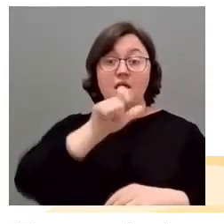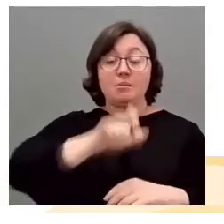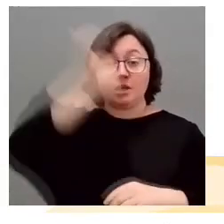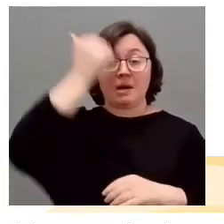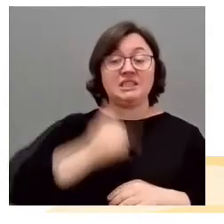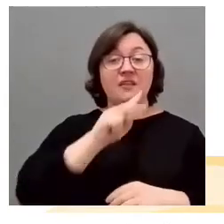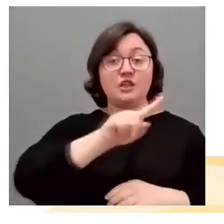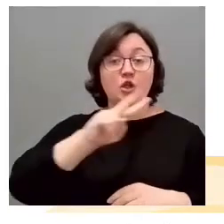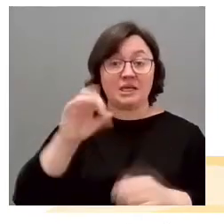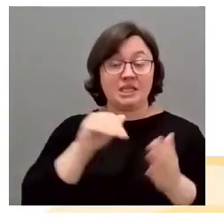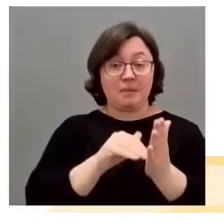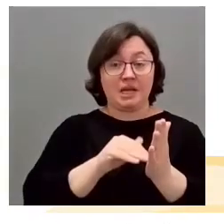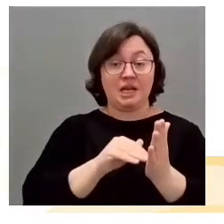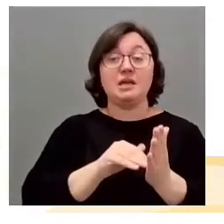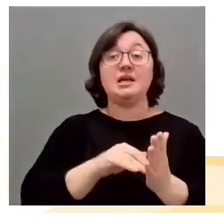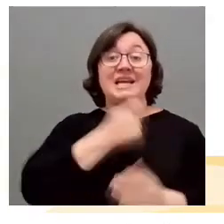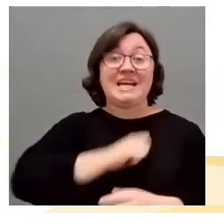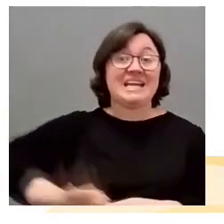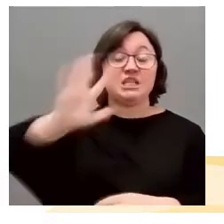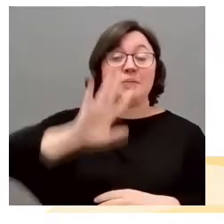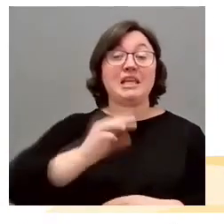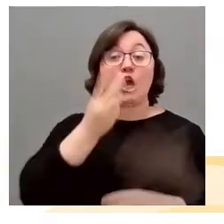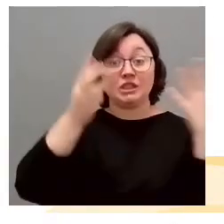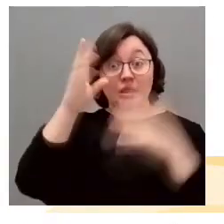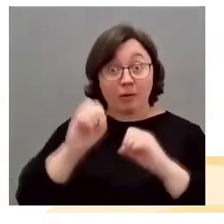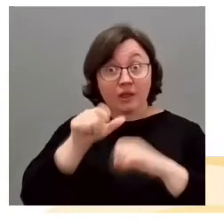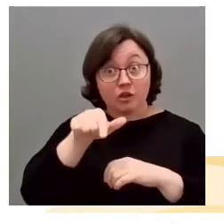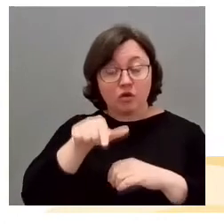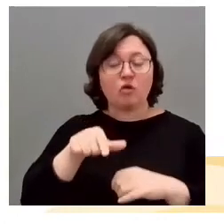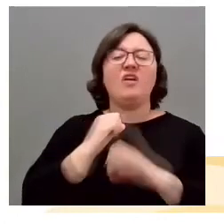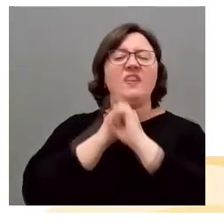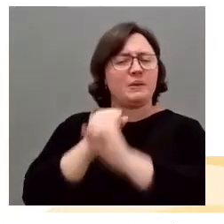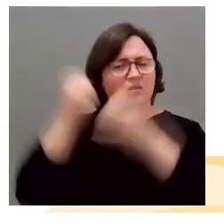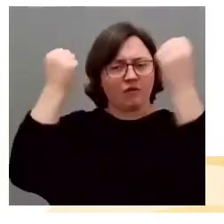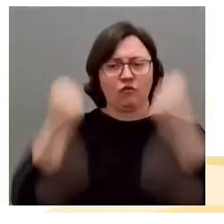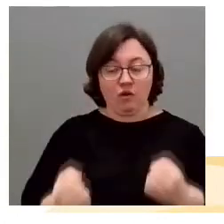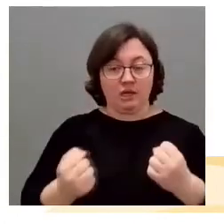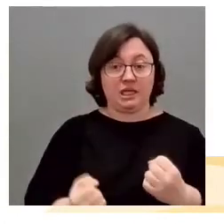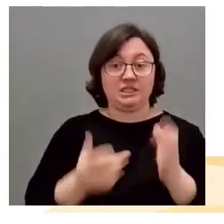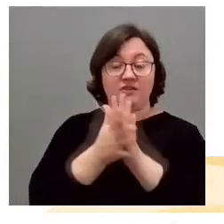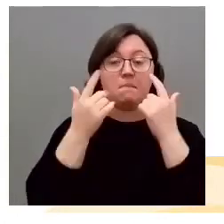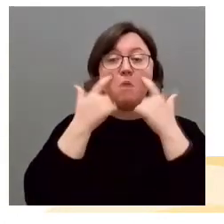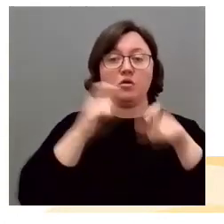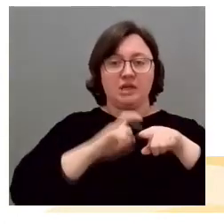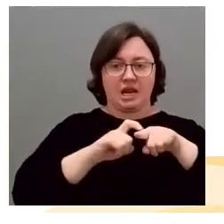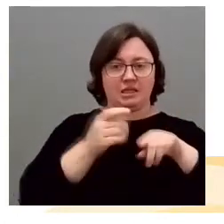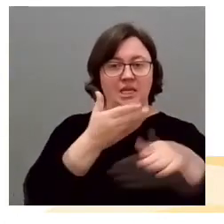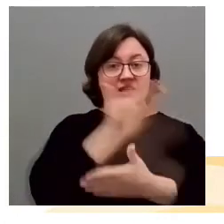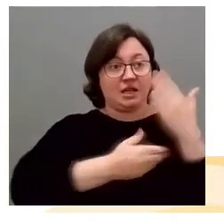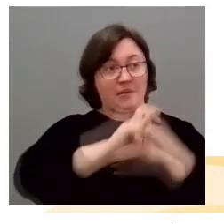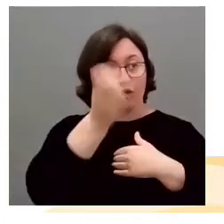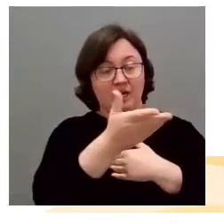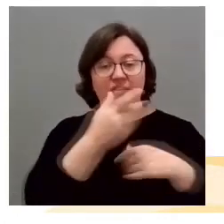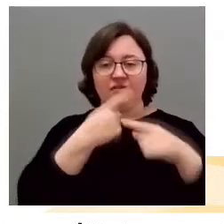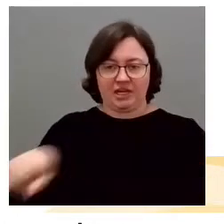parálisis cerebral que hay en España, el 80% además con gran dependencia, algo que le caracteriza y le diferencia del resto de